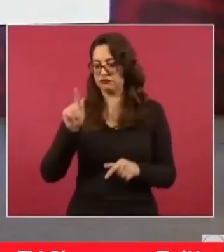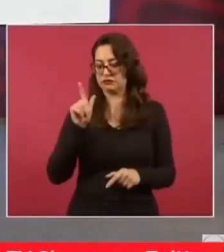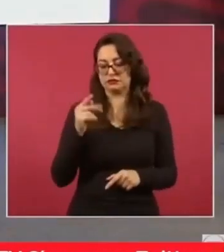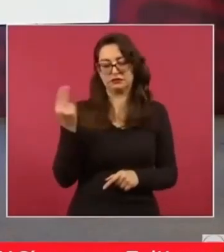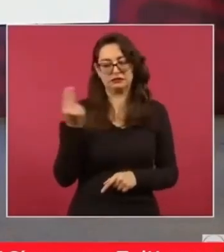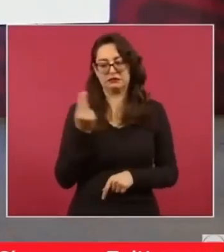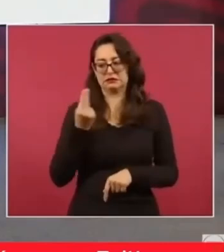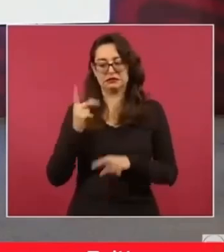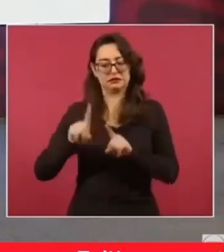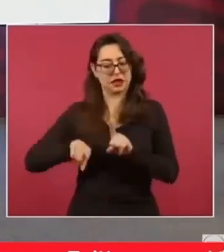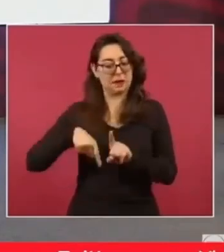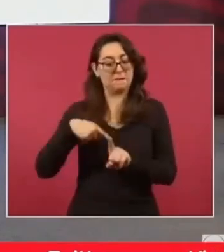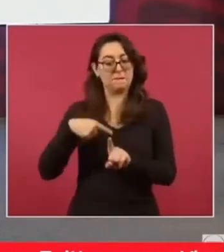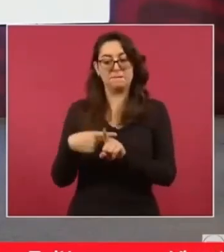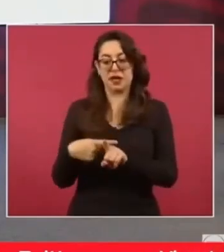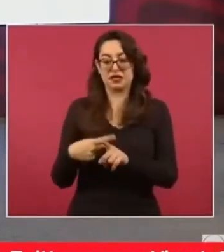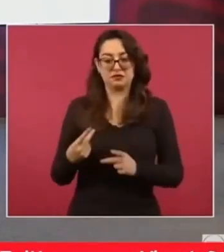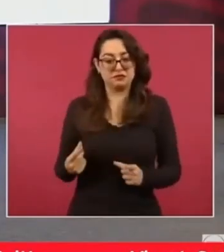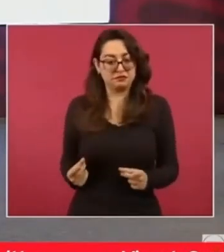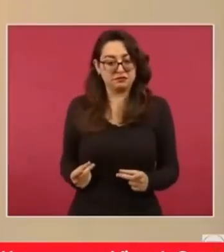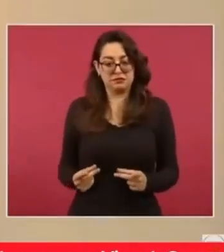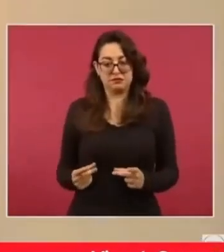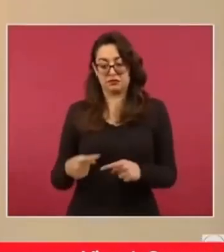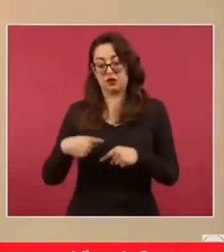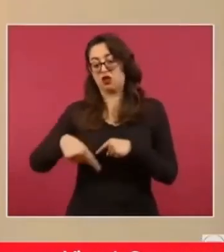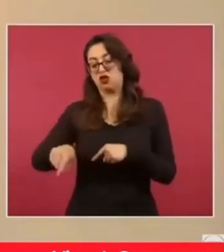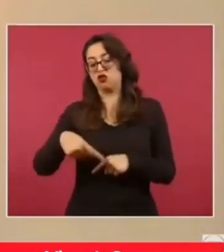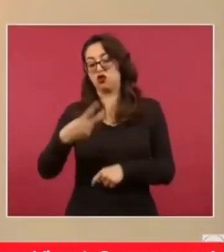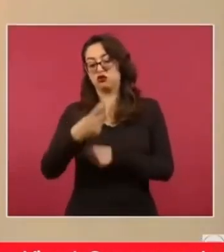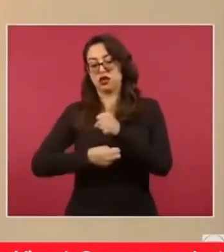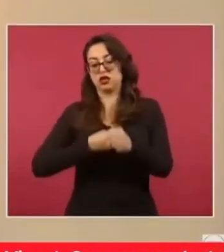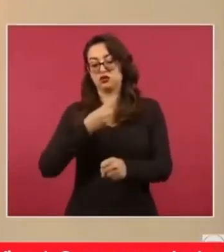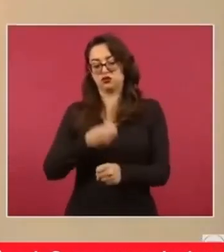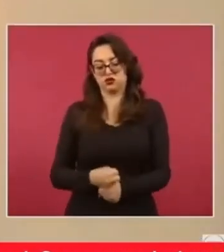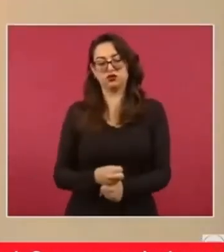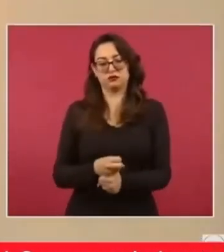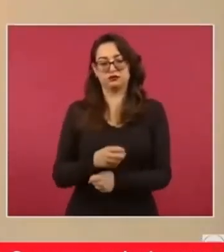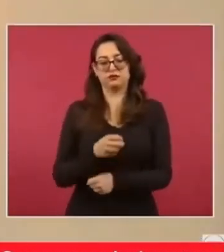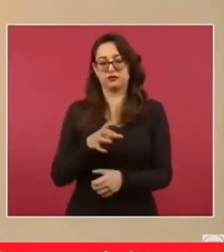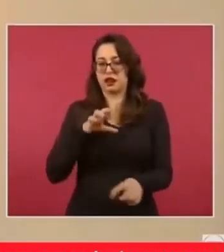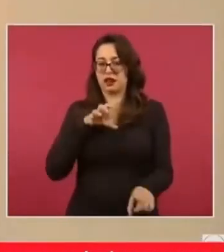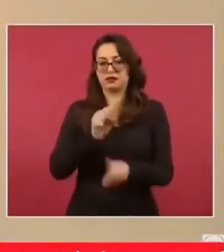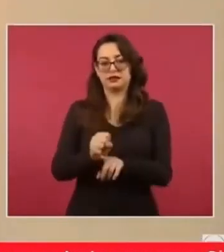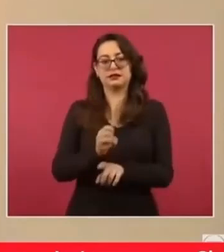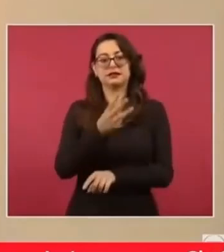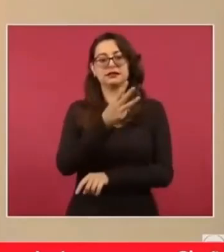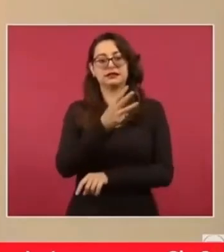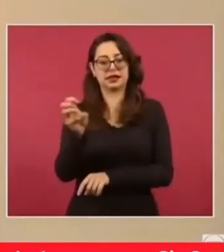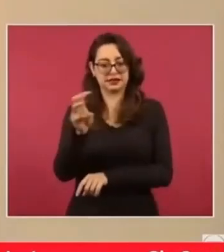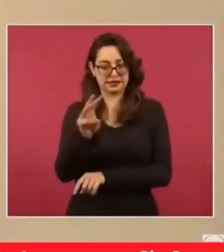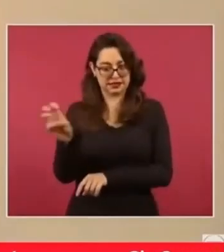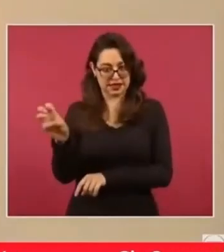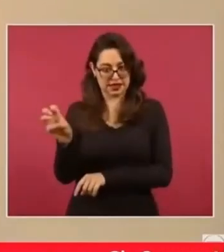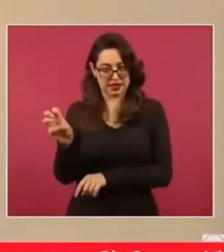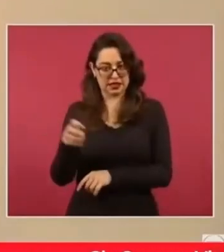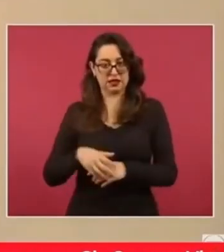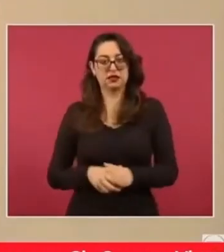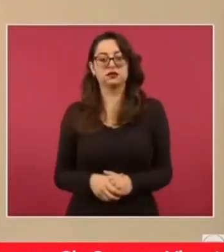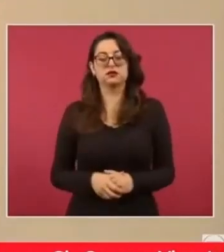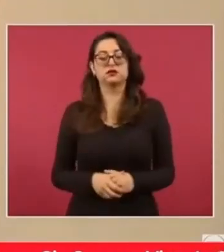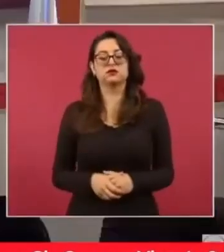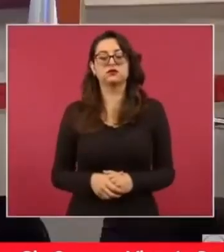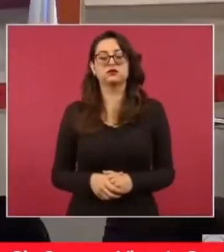aumentar esto a aproximadamente 300 al término del sexenio. Y en las tipologías de las intervenciones de